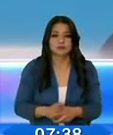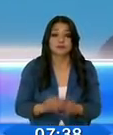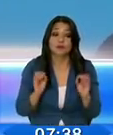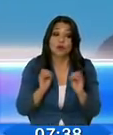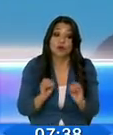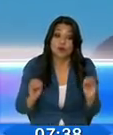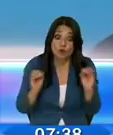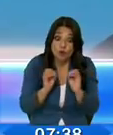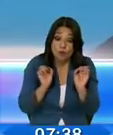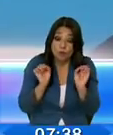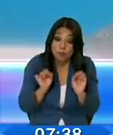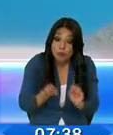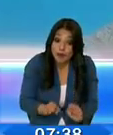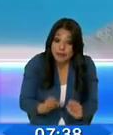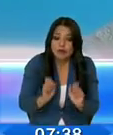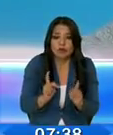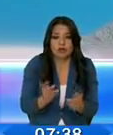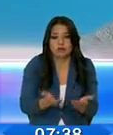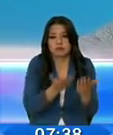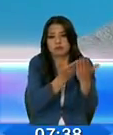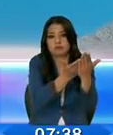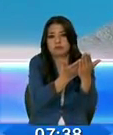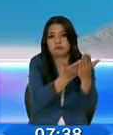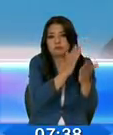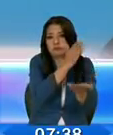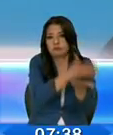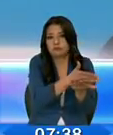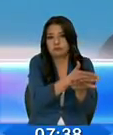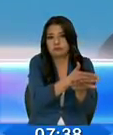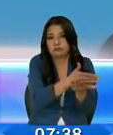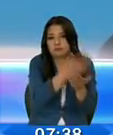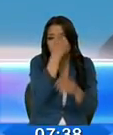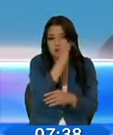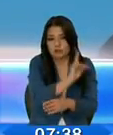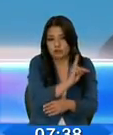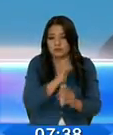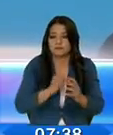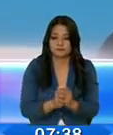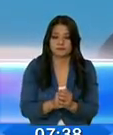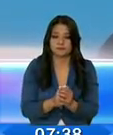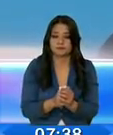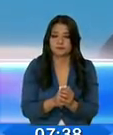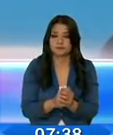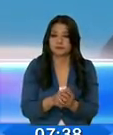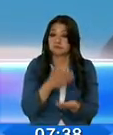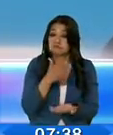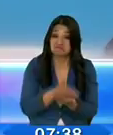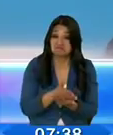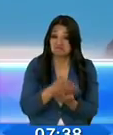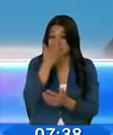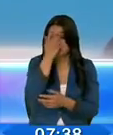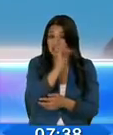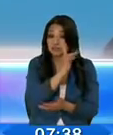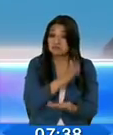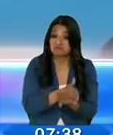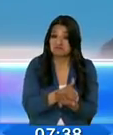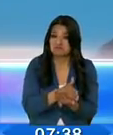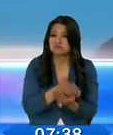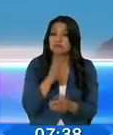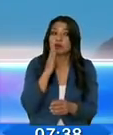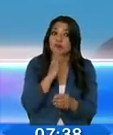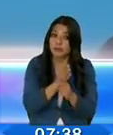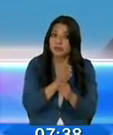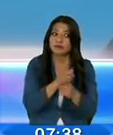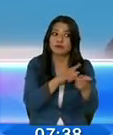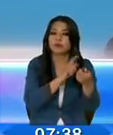Y de ser el caso, obviamente, presentaremos la acción de nulidad. Esta acción de nulidad tiene por efecto, obviamente, tratar de